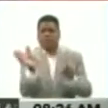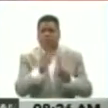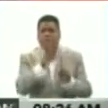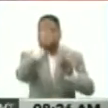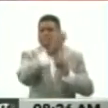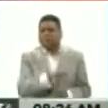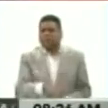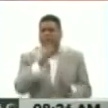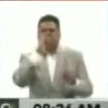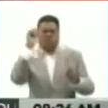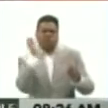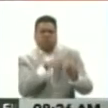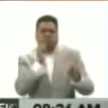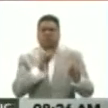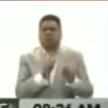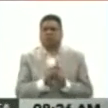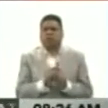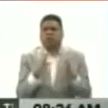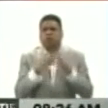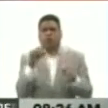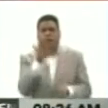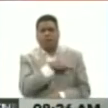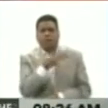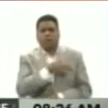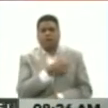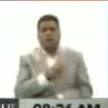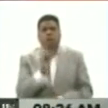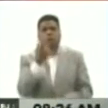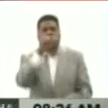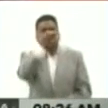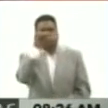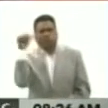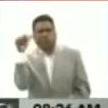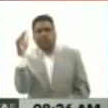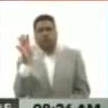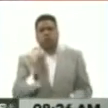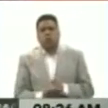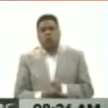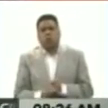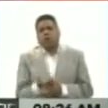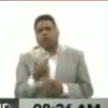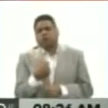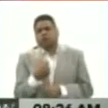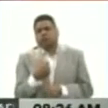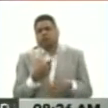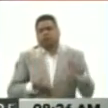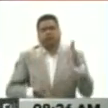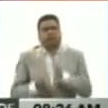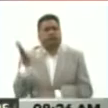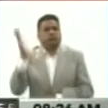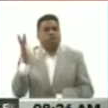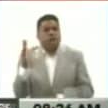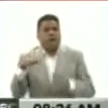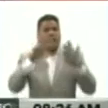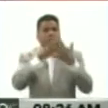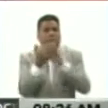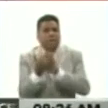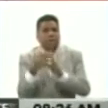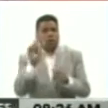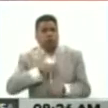humillado por la sociedad. Un día yo tenía un poco de droga. Y broma, yo me salí del cerro donde yo estaba vendiéndola y